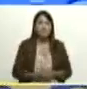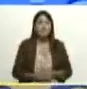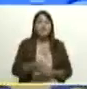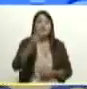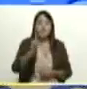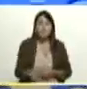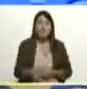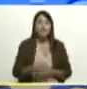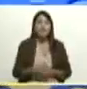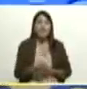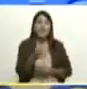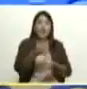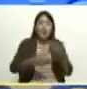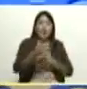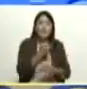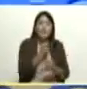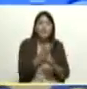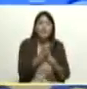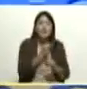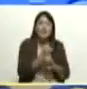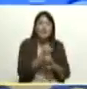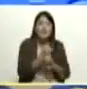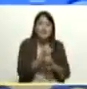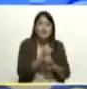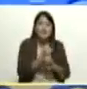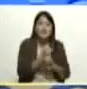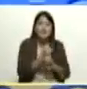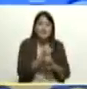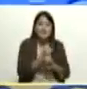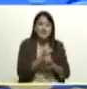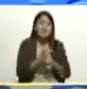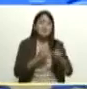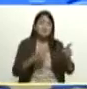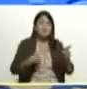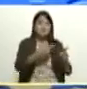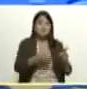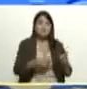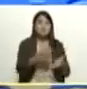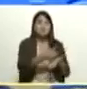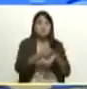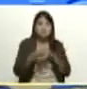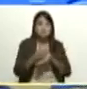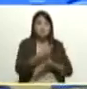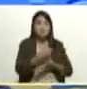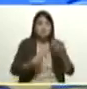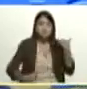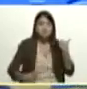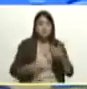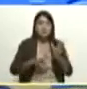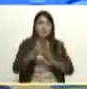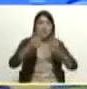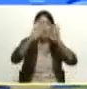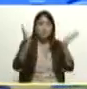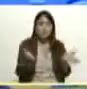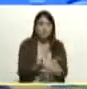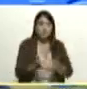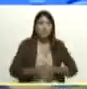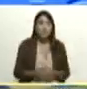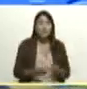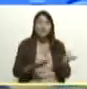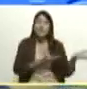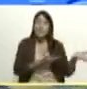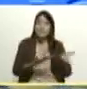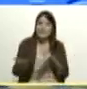digital dentro de las iniciativas del presidente Xi Jinping como el desarrollo global. Así que, presidente, le damos la